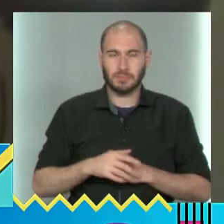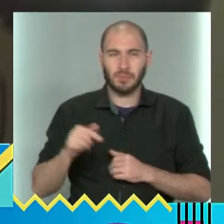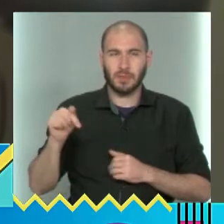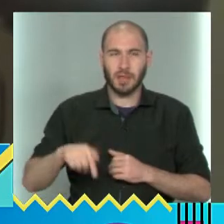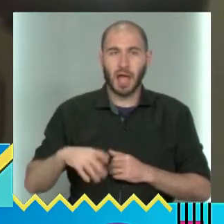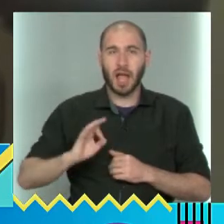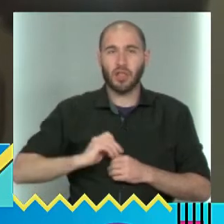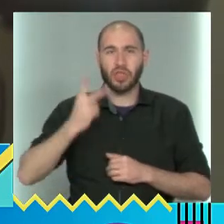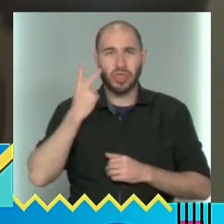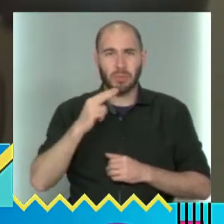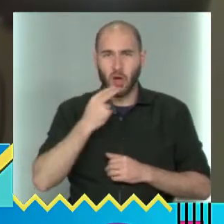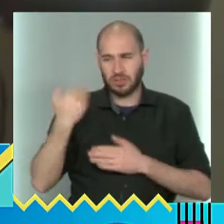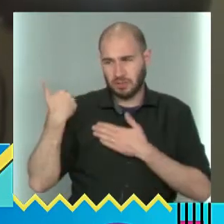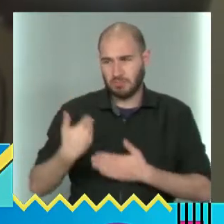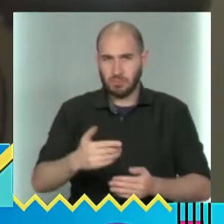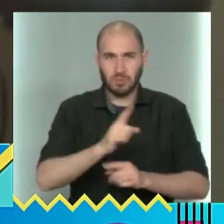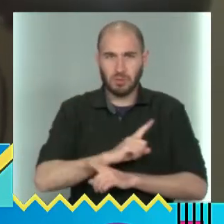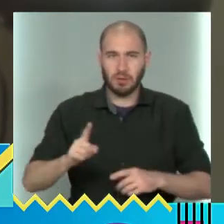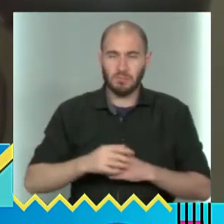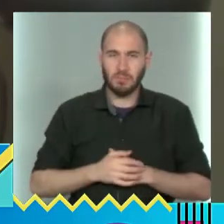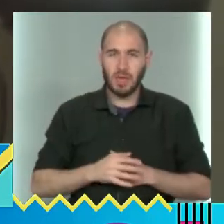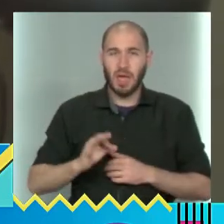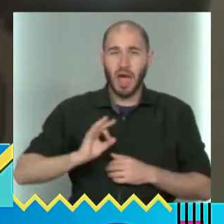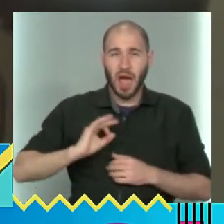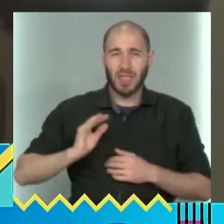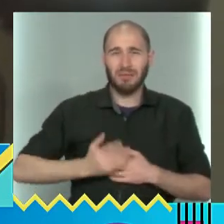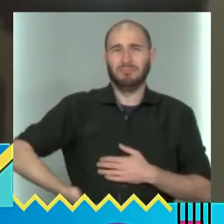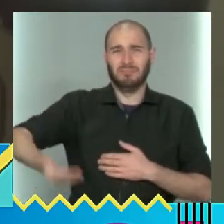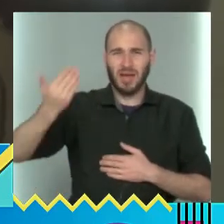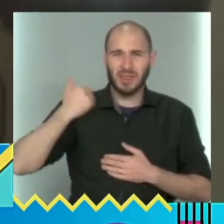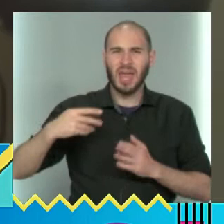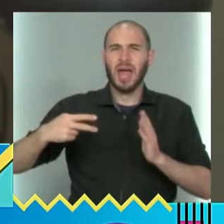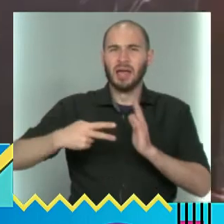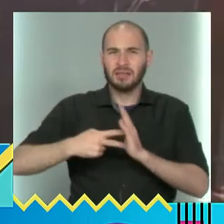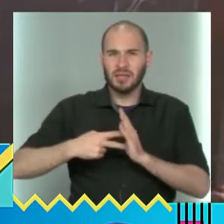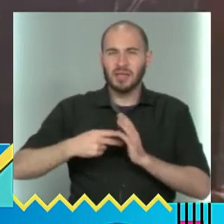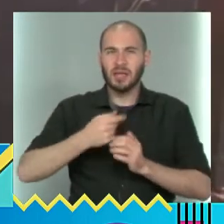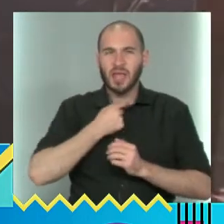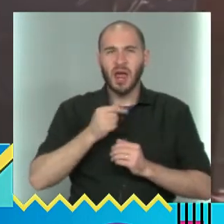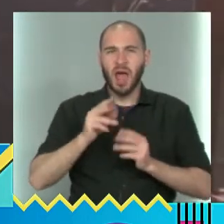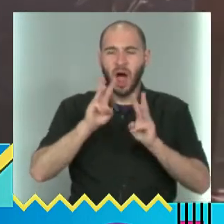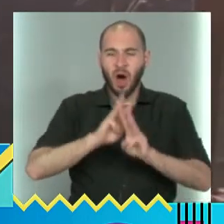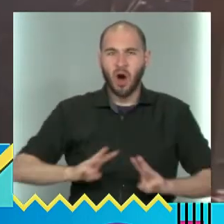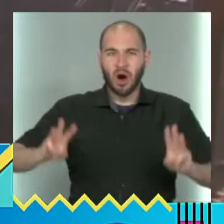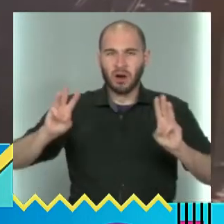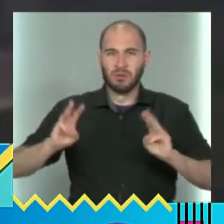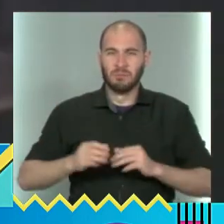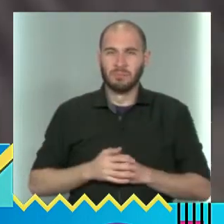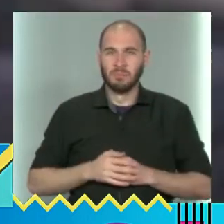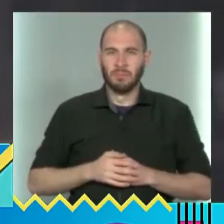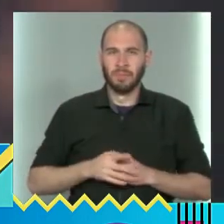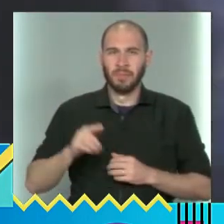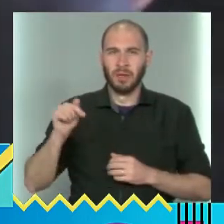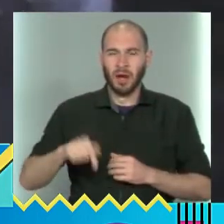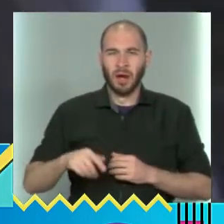desde el 2011 en adelante. Desde mucho antes Siria trataba de que las Naciones Unidas tuvieran